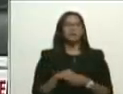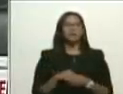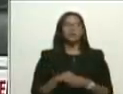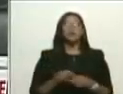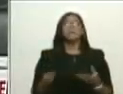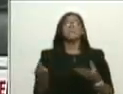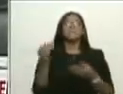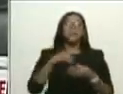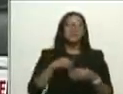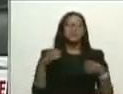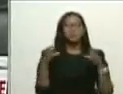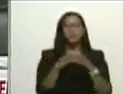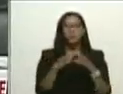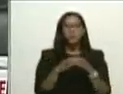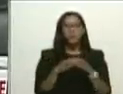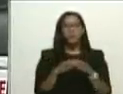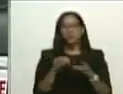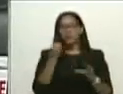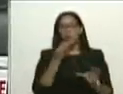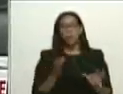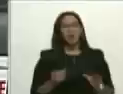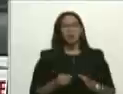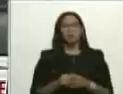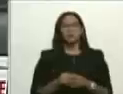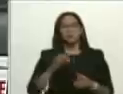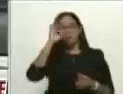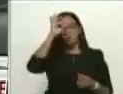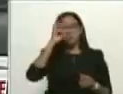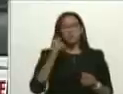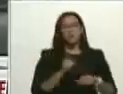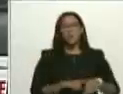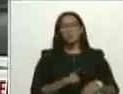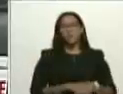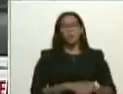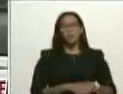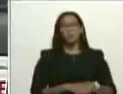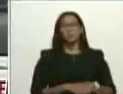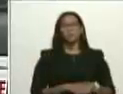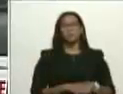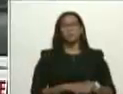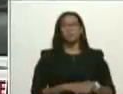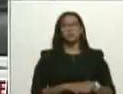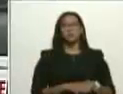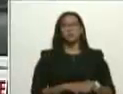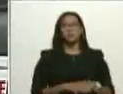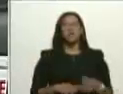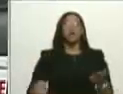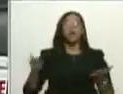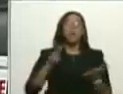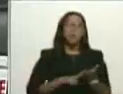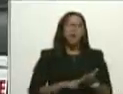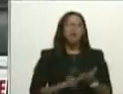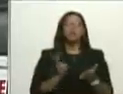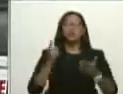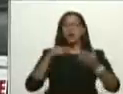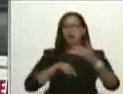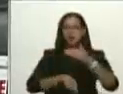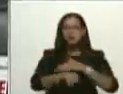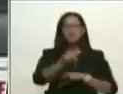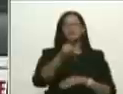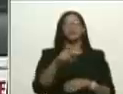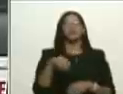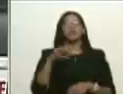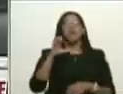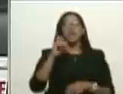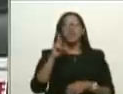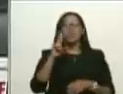sector que, bueno, no sé si será por los tiempos, ¿no?, que han vuelto a aparecer como Eduardo Fernández,